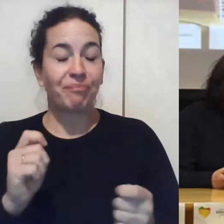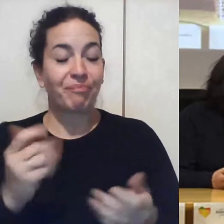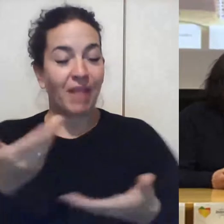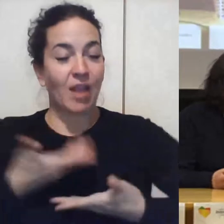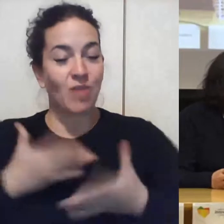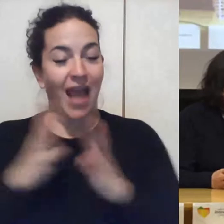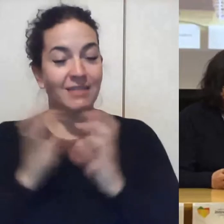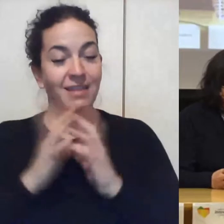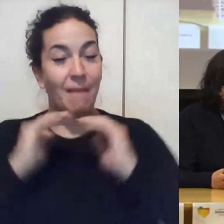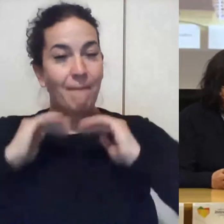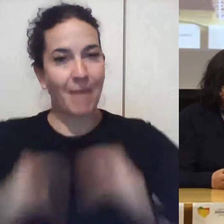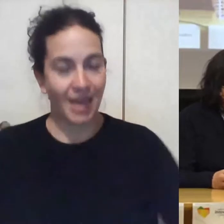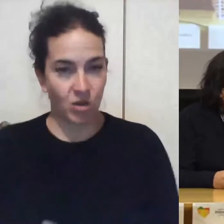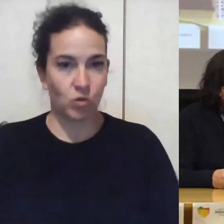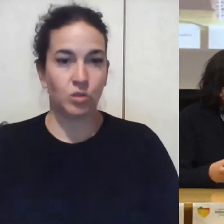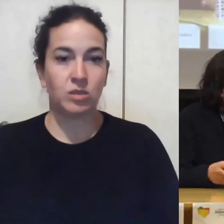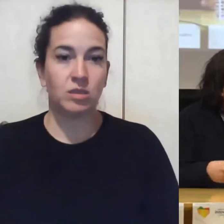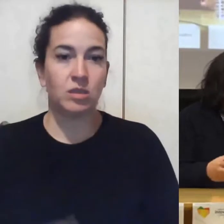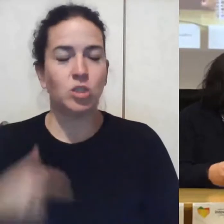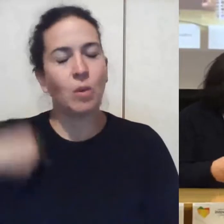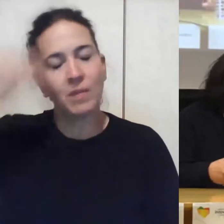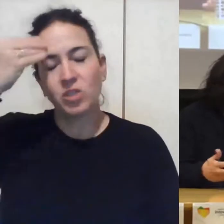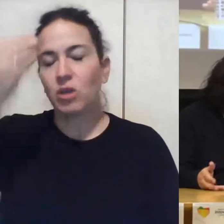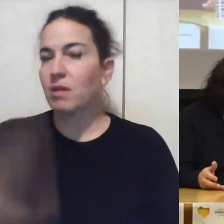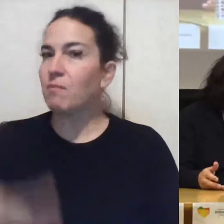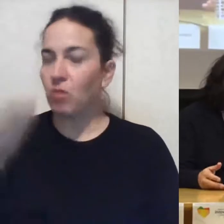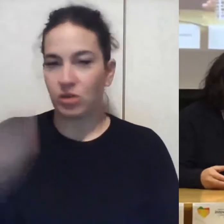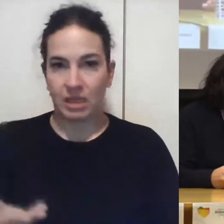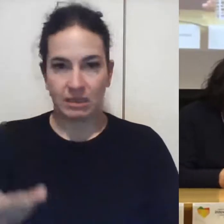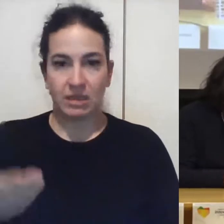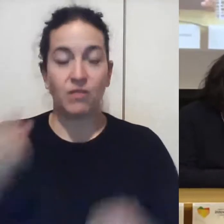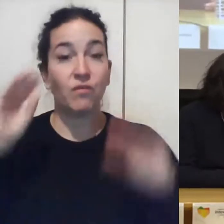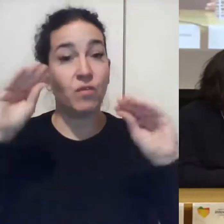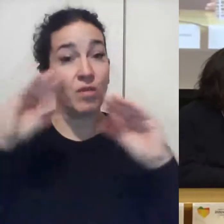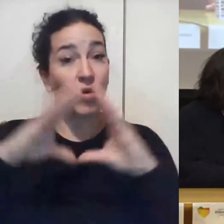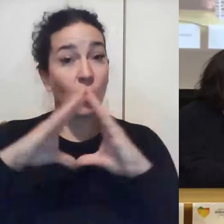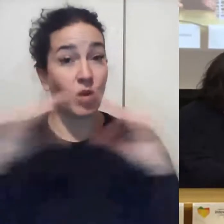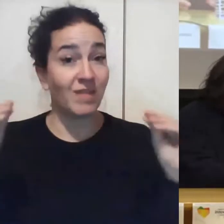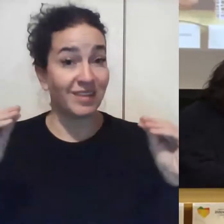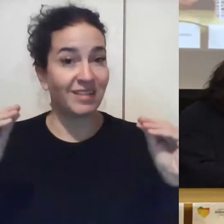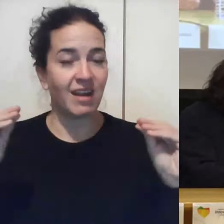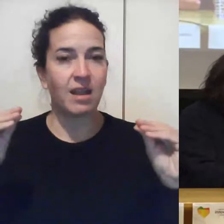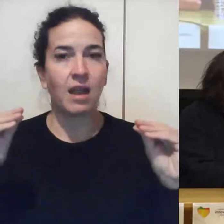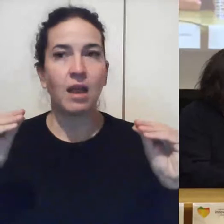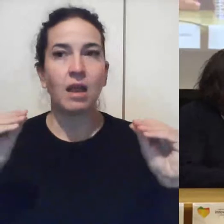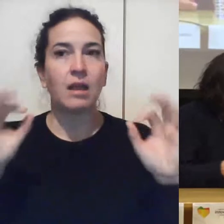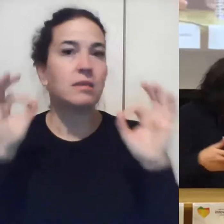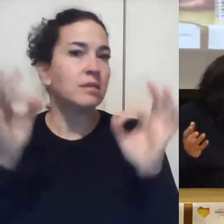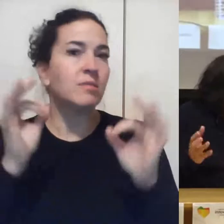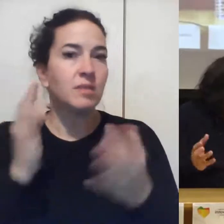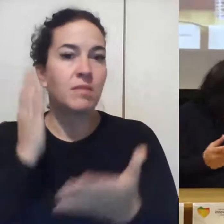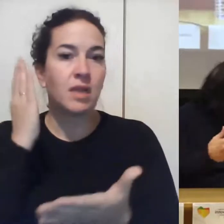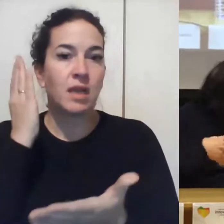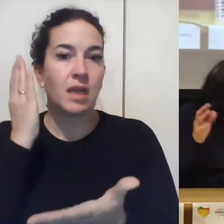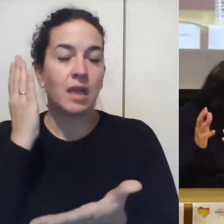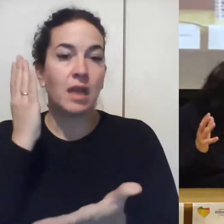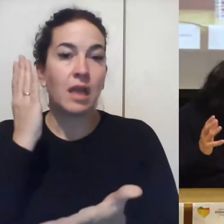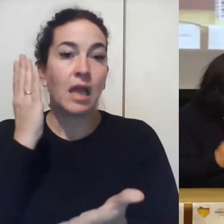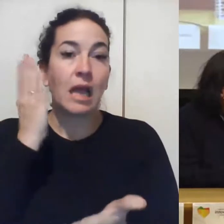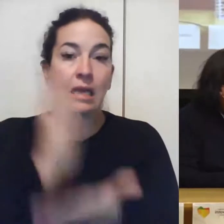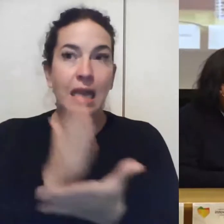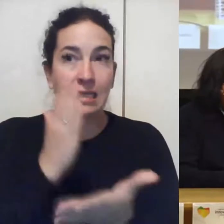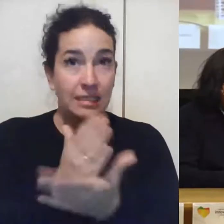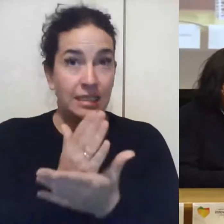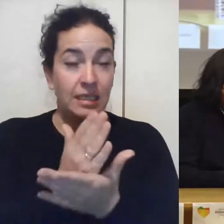es esencial, o sea, dar que la formación universitaria se realiza en aula o en casa, eso me encanta, trabajo para